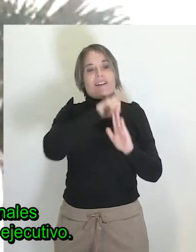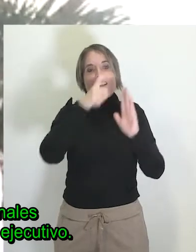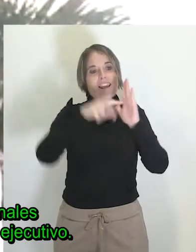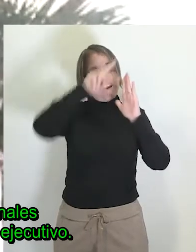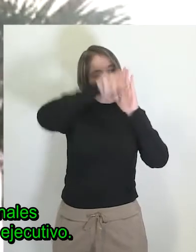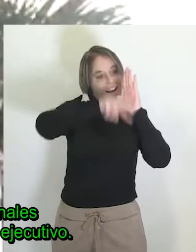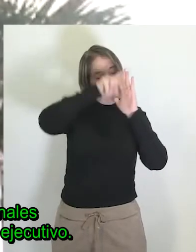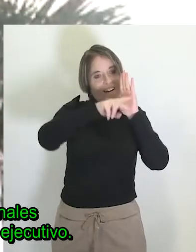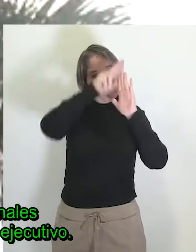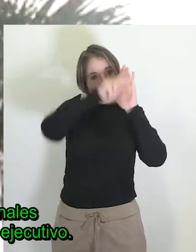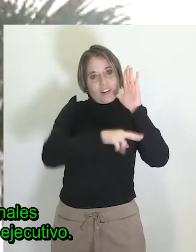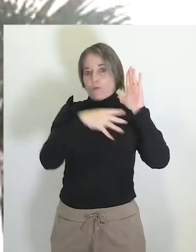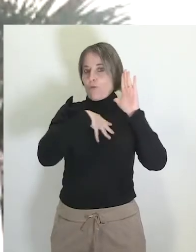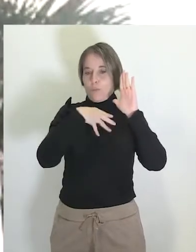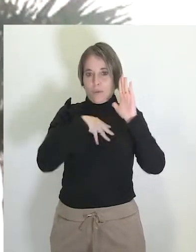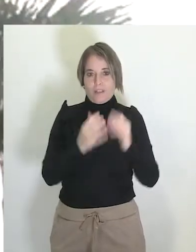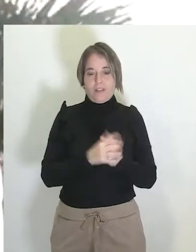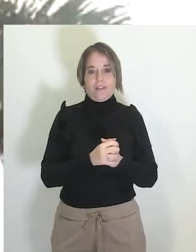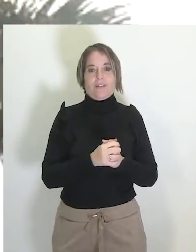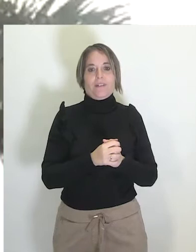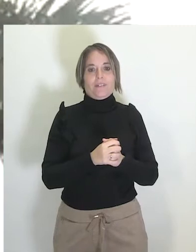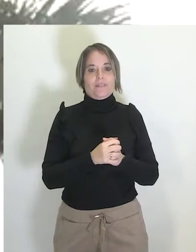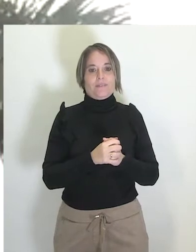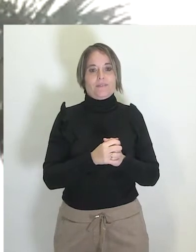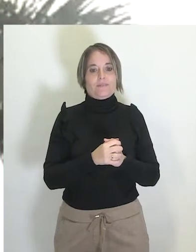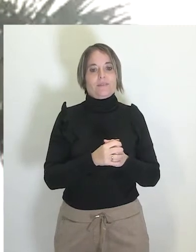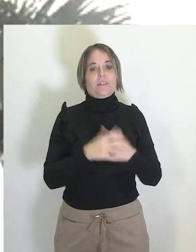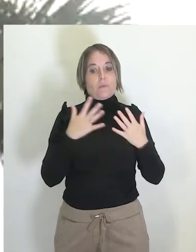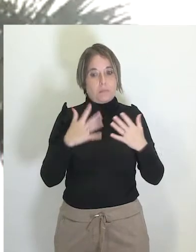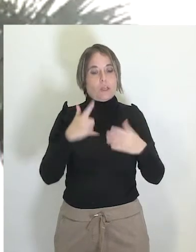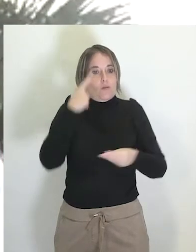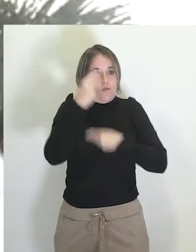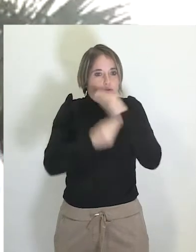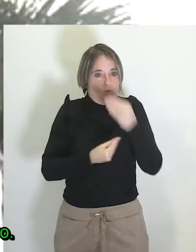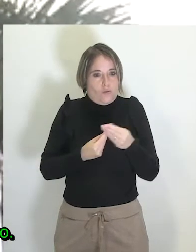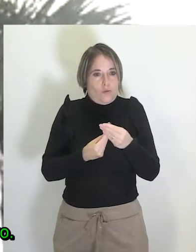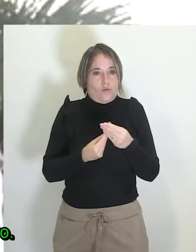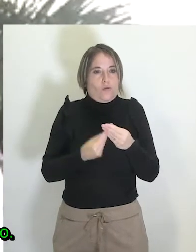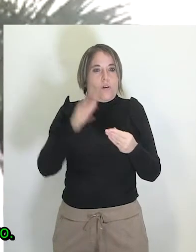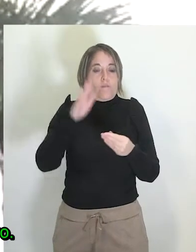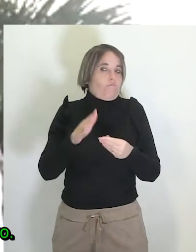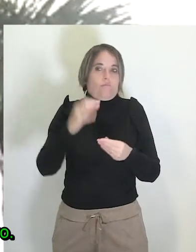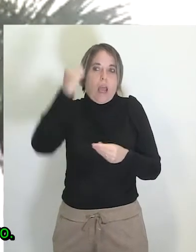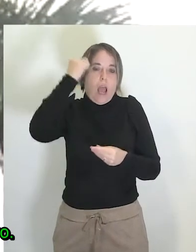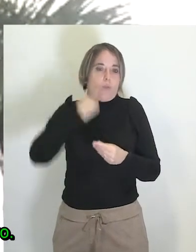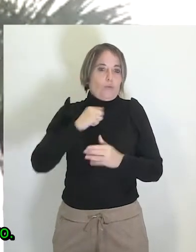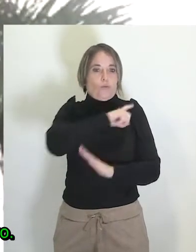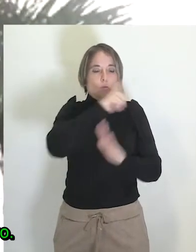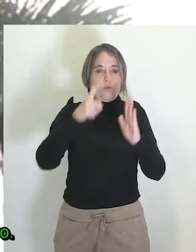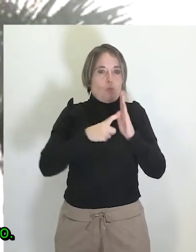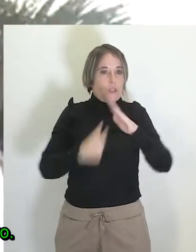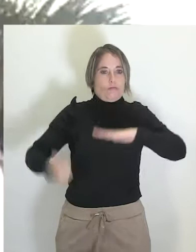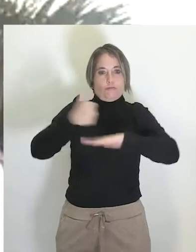pueden reglamentar desde el Ejecutivo. Así que, sin embargo, lo hizo en total abuso de las funciones